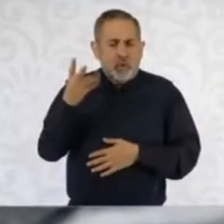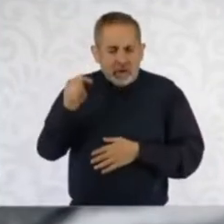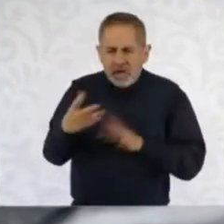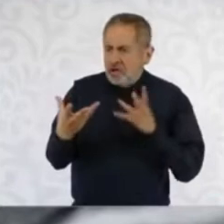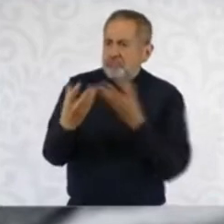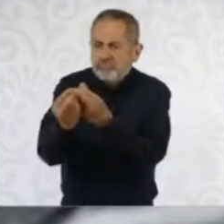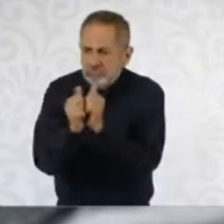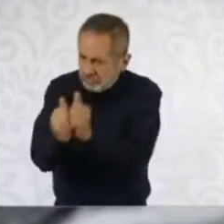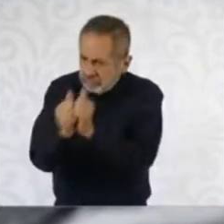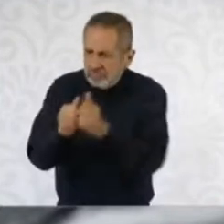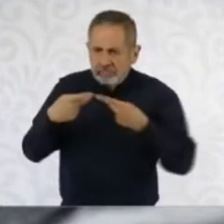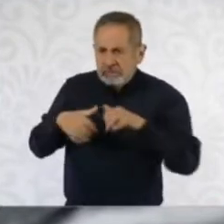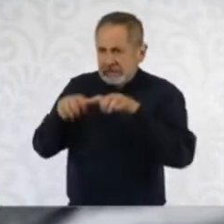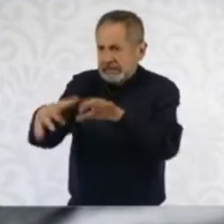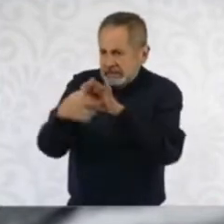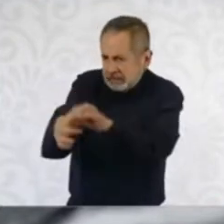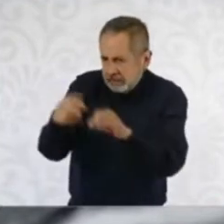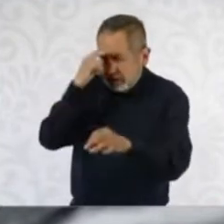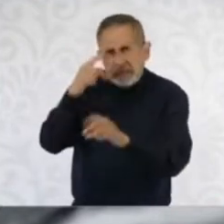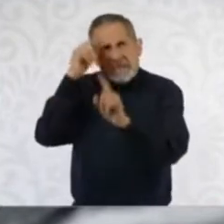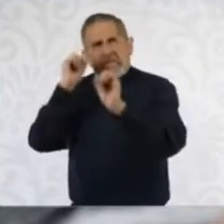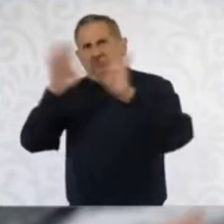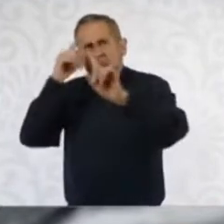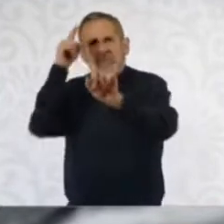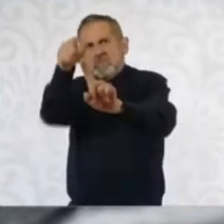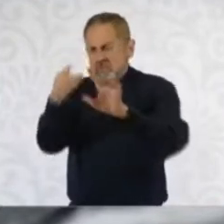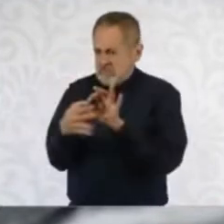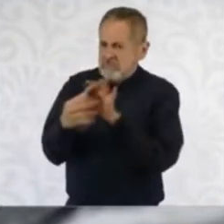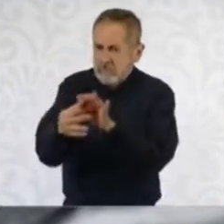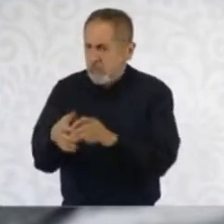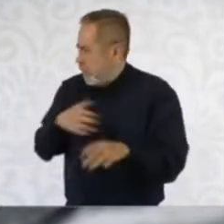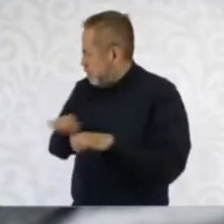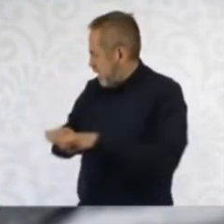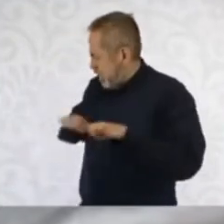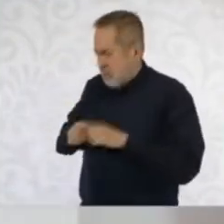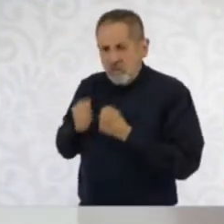pueblo de México, y tengamos muy claro a dónde vamos, y tengamos un gran equipo,